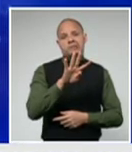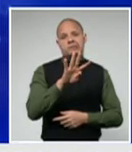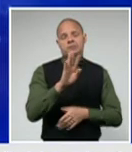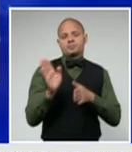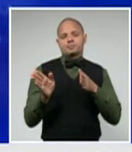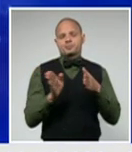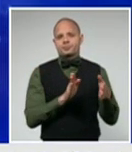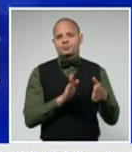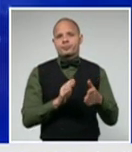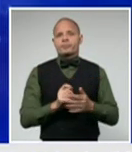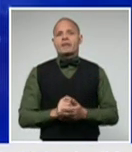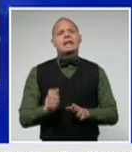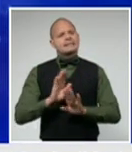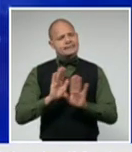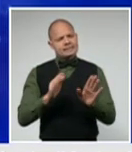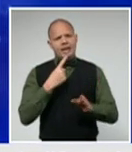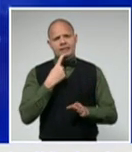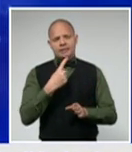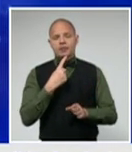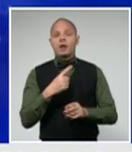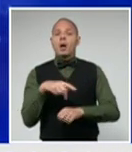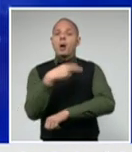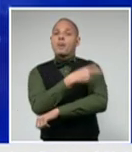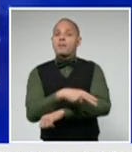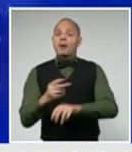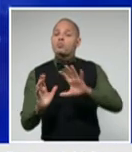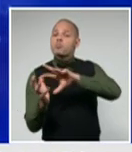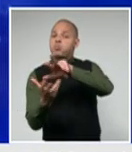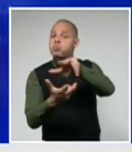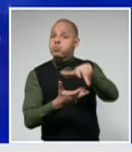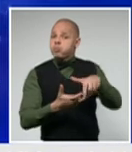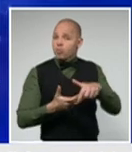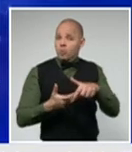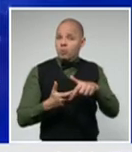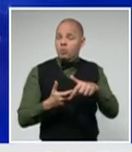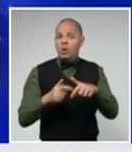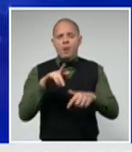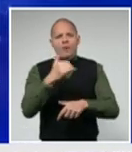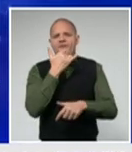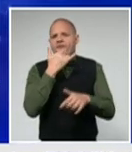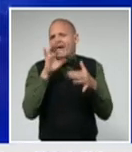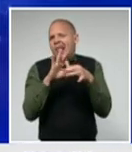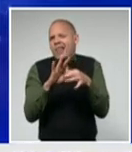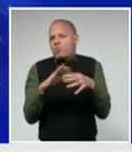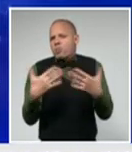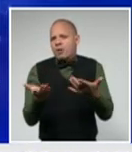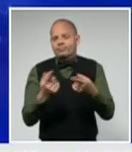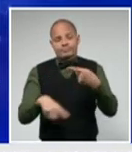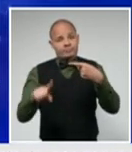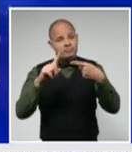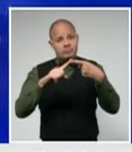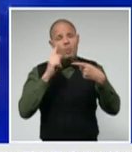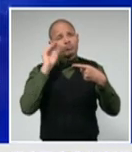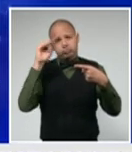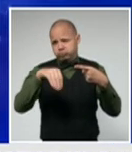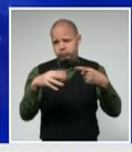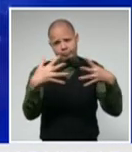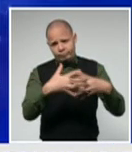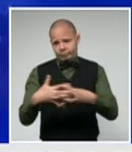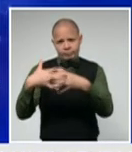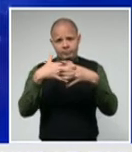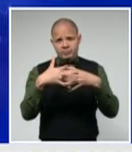el mundo, pues sigue siendo Estados Unidos en el primer lugar. Ahí ustedes pueden ver el número de casos y